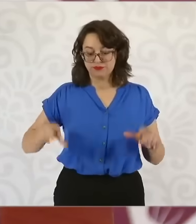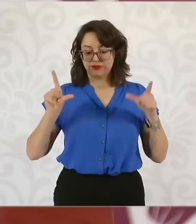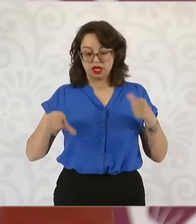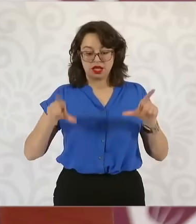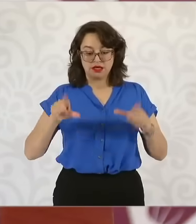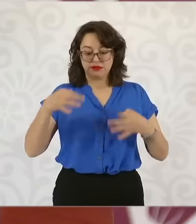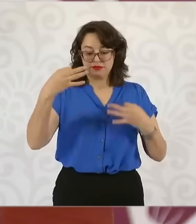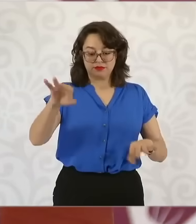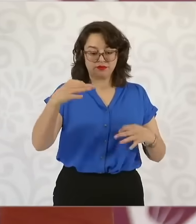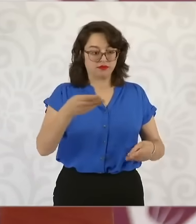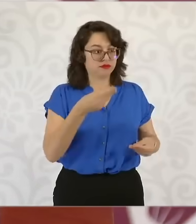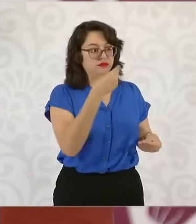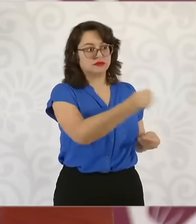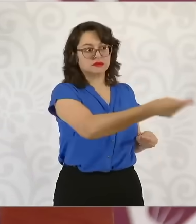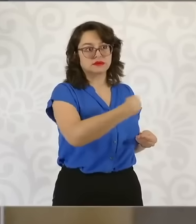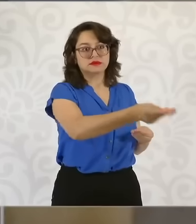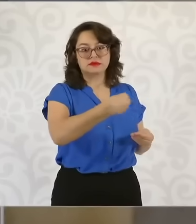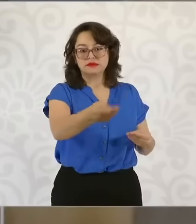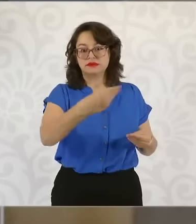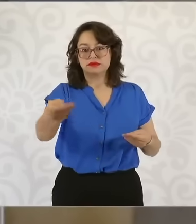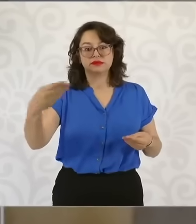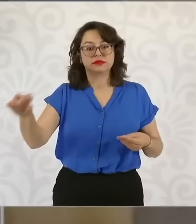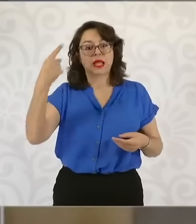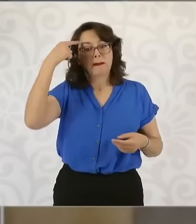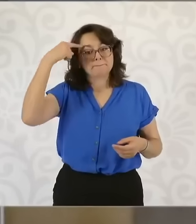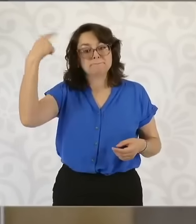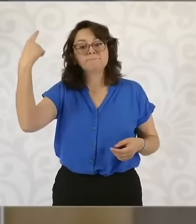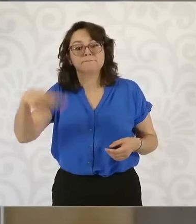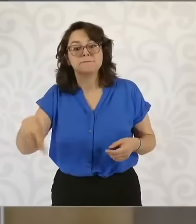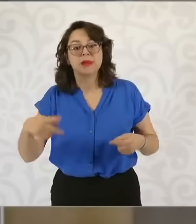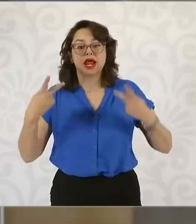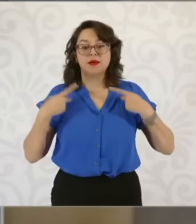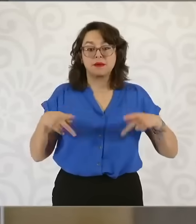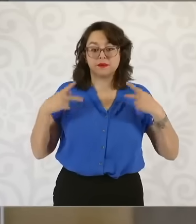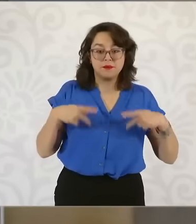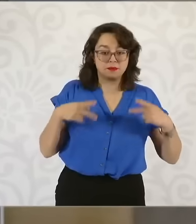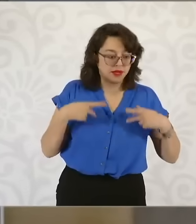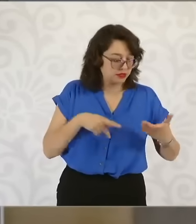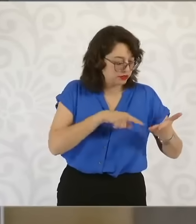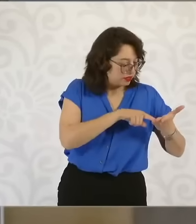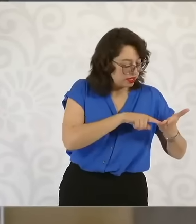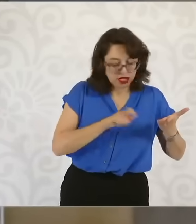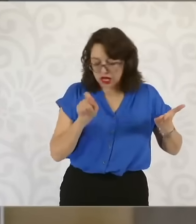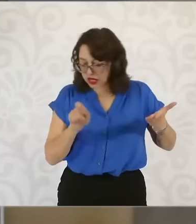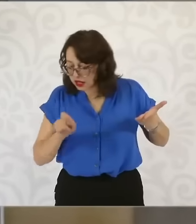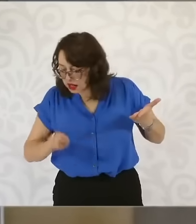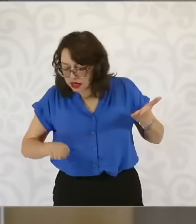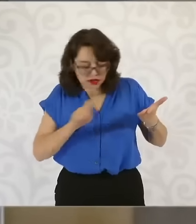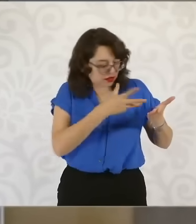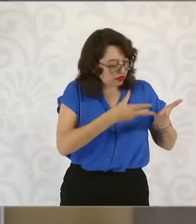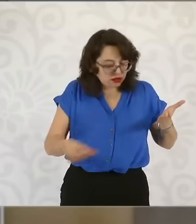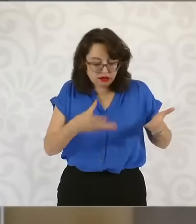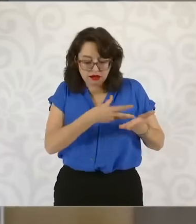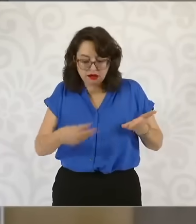de acordeones, hasta menciona ahí que del tamaño de una tarjeta de crédito, para favorecer a perfiles de